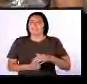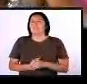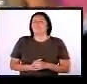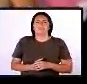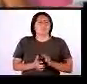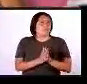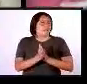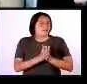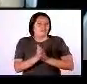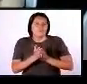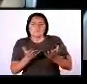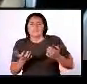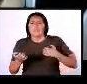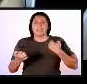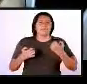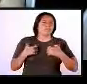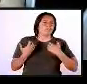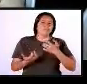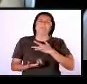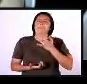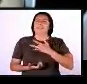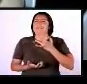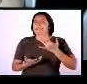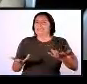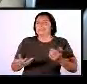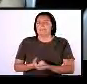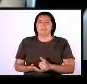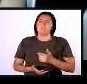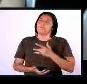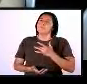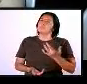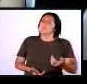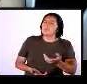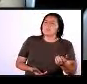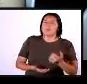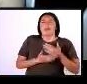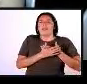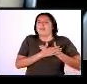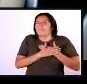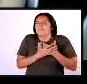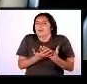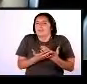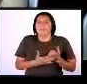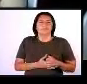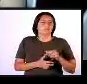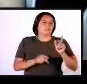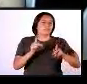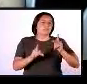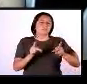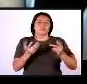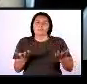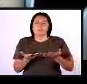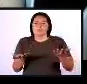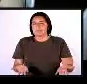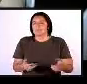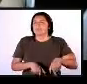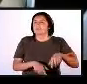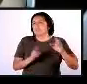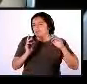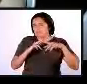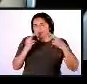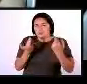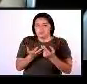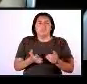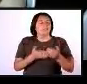estos niños, el afán que tienen, la emoción que sienten por sentirse amados por las personas que están haciendo